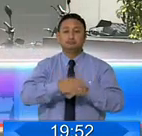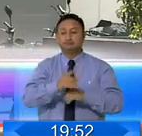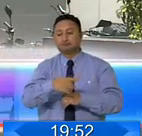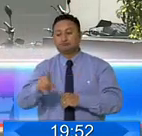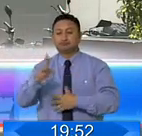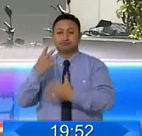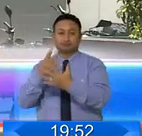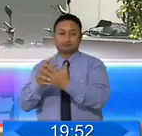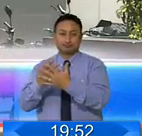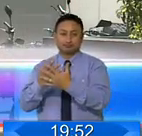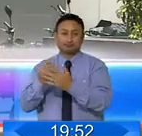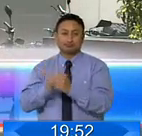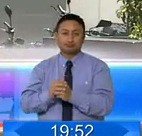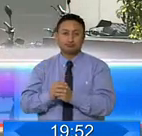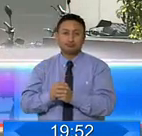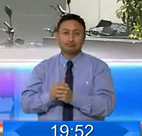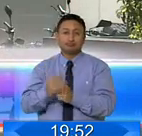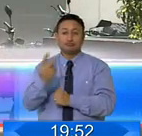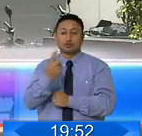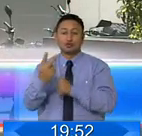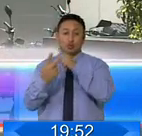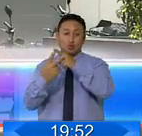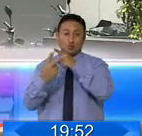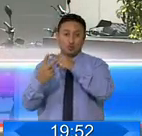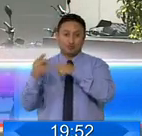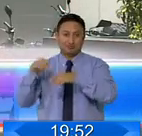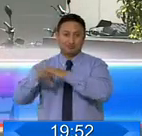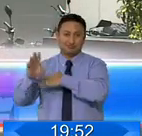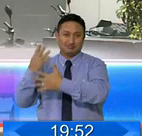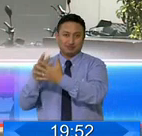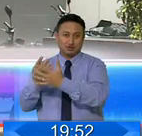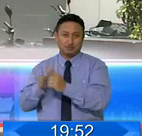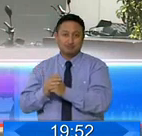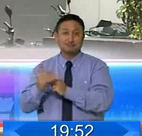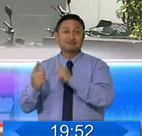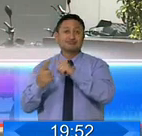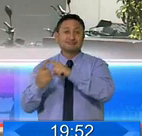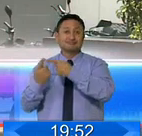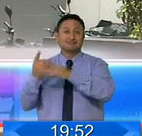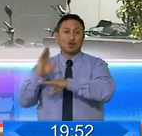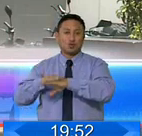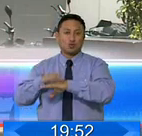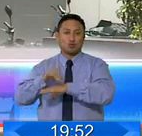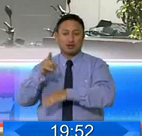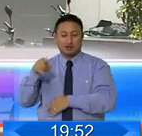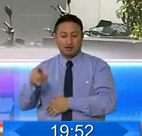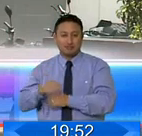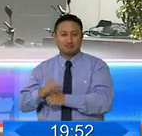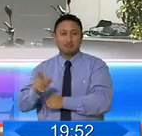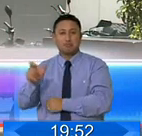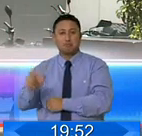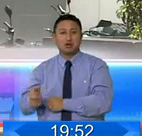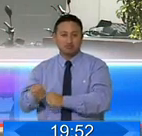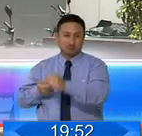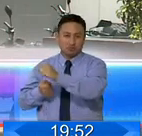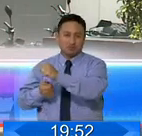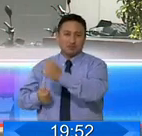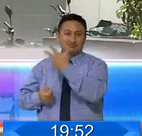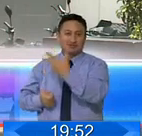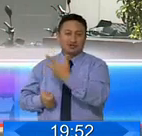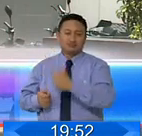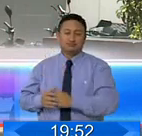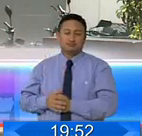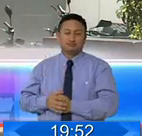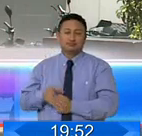prisión preventiva en contra de uno de los dos detenidos. Este sería aparentemente el responsable directo de haber acabado con la vida de tres